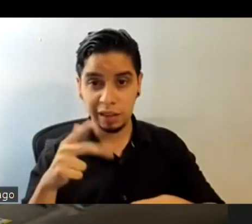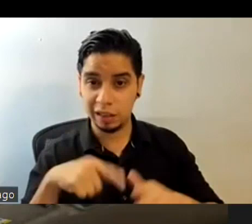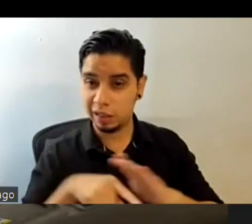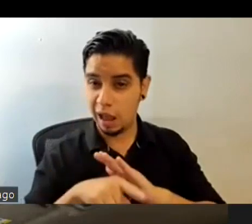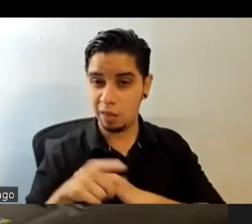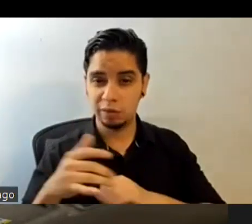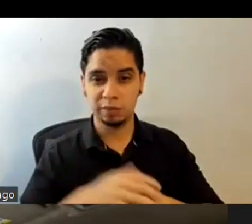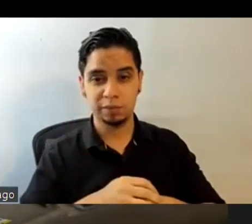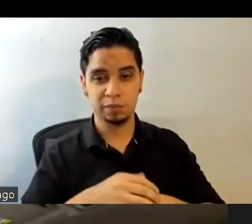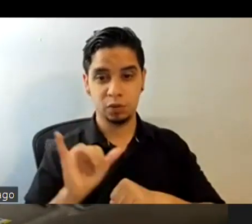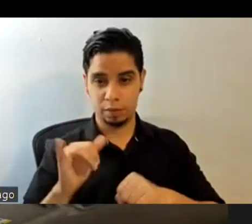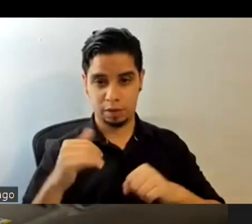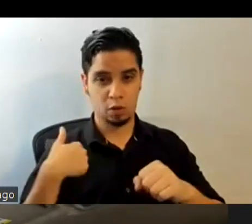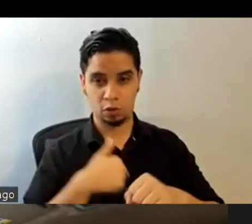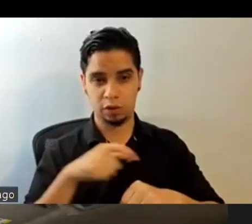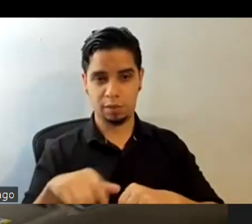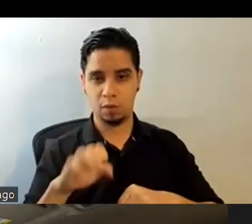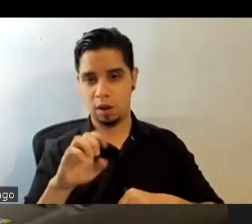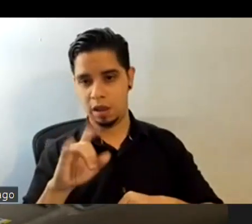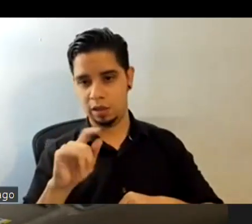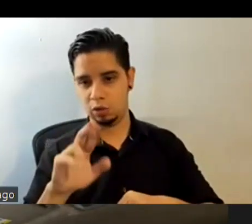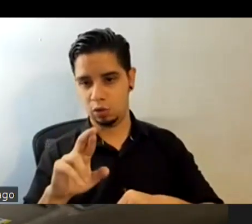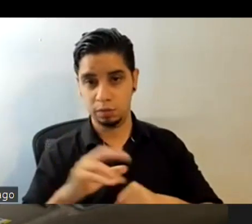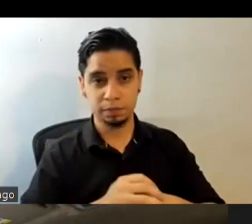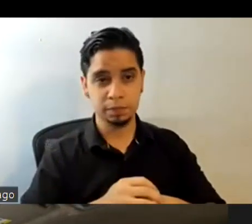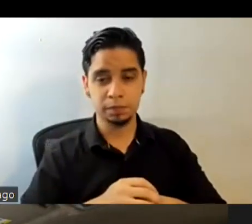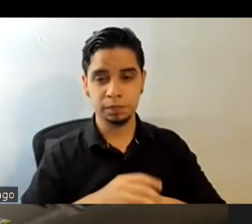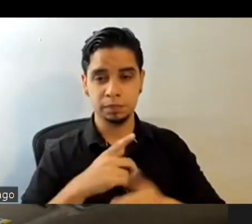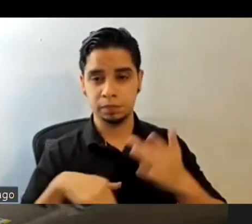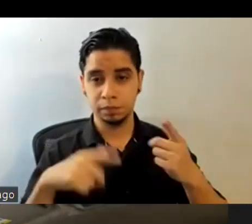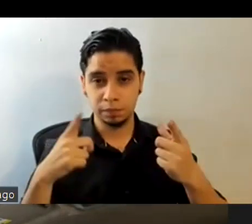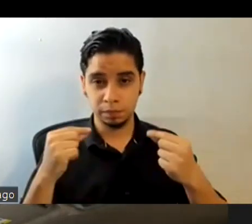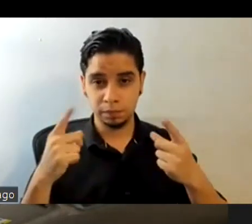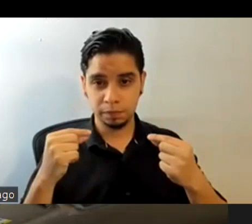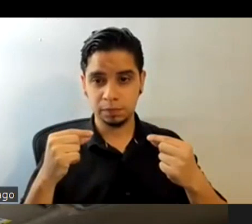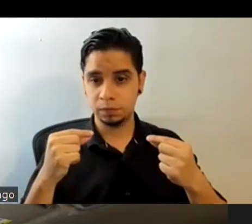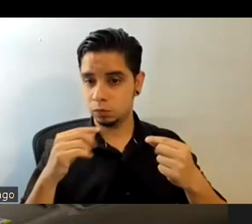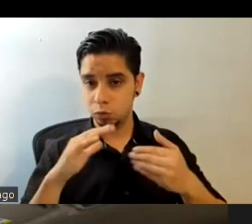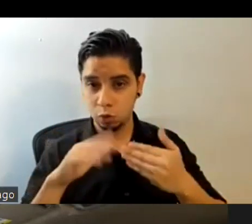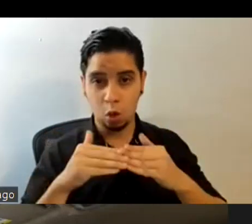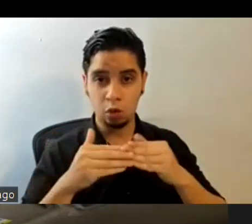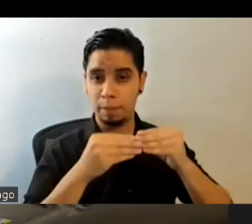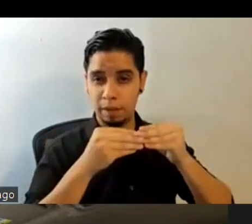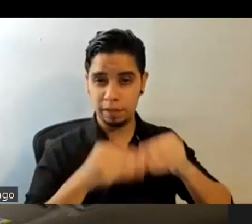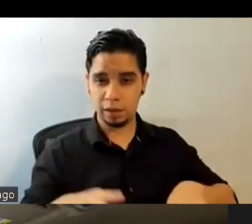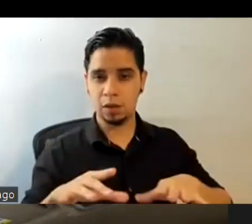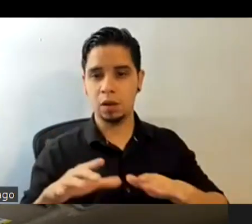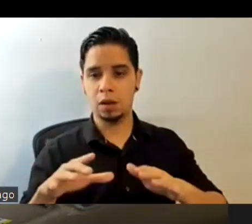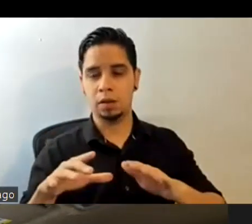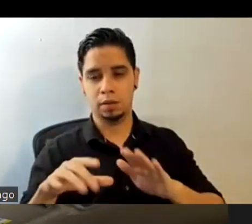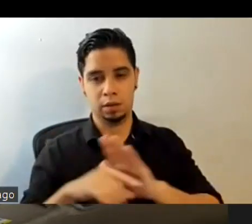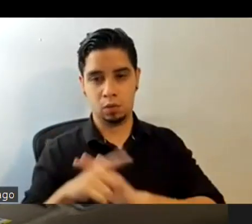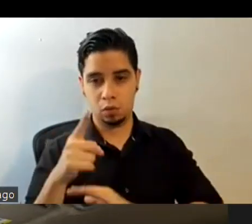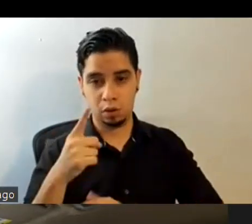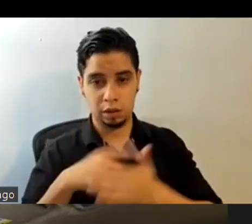Todavía necesitamos un editor. Así que pues empecé a prestar esos libros y todos se perdieron menos uno, que era sobre un caballo de paso